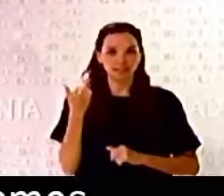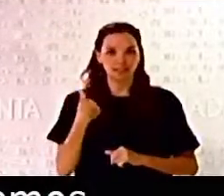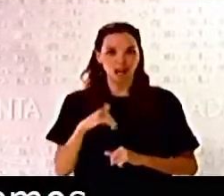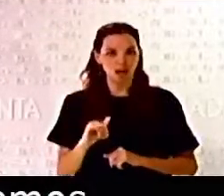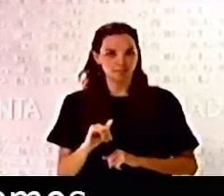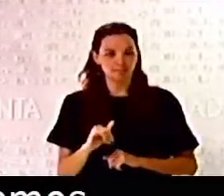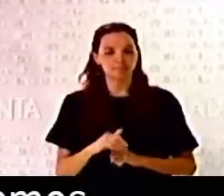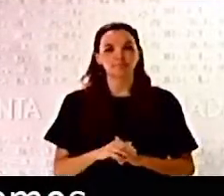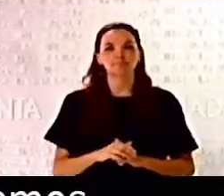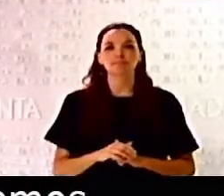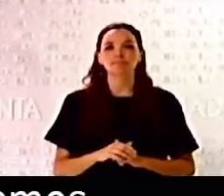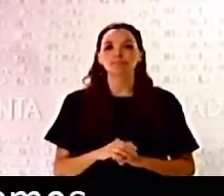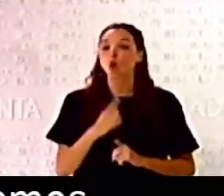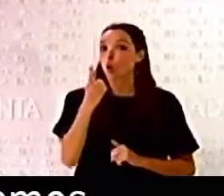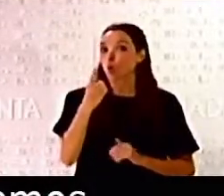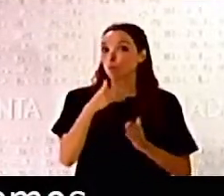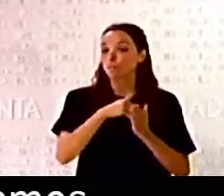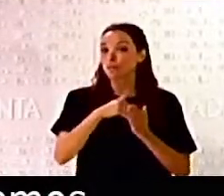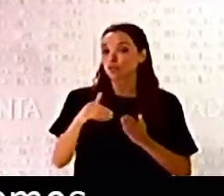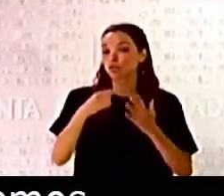en concreto